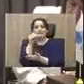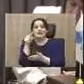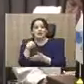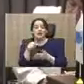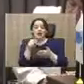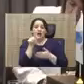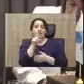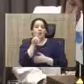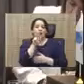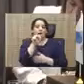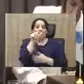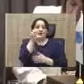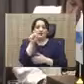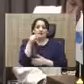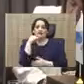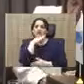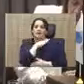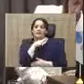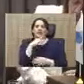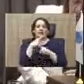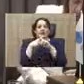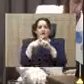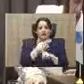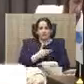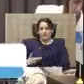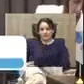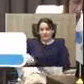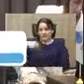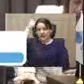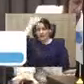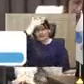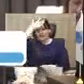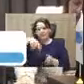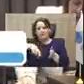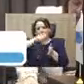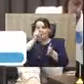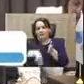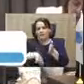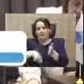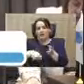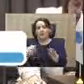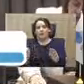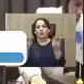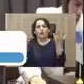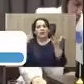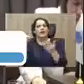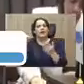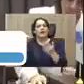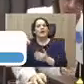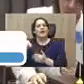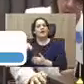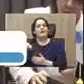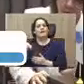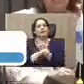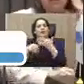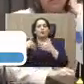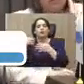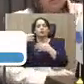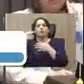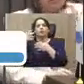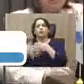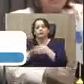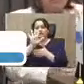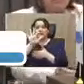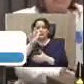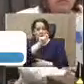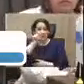Alvarado, expresidente Alvarado, firma y publica el proyecto 5 meses después, menos de 2 meses antes